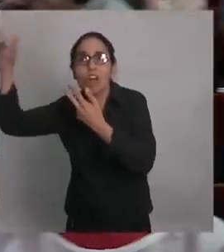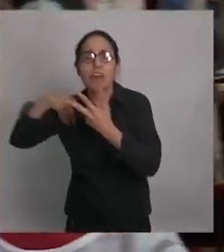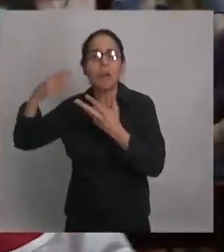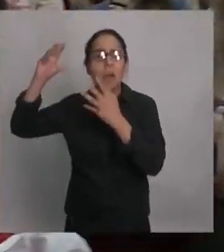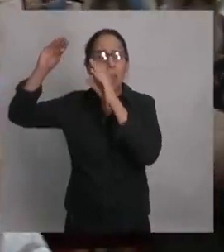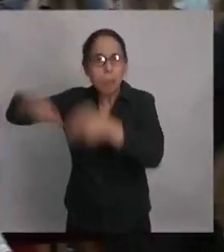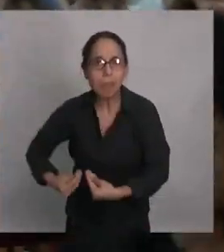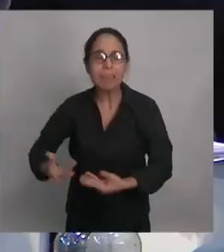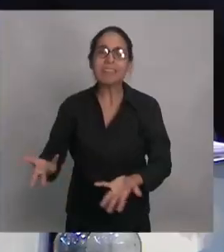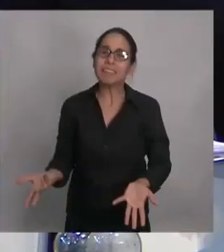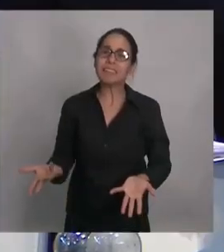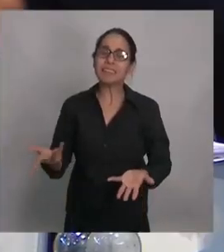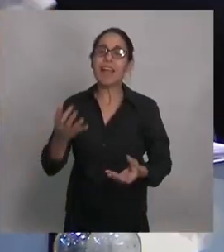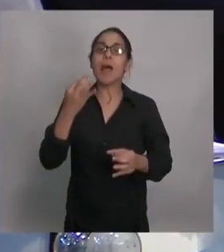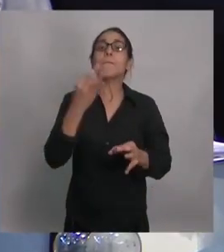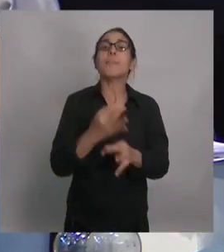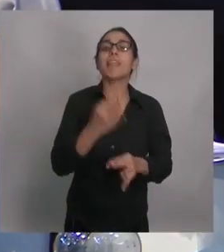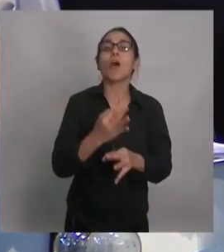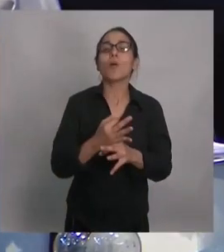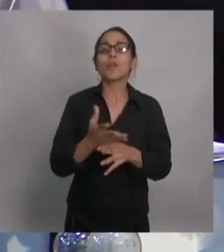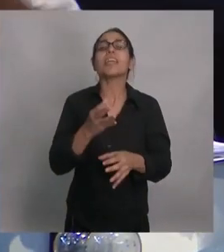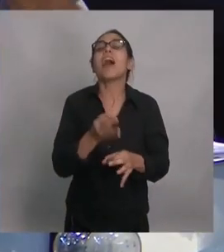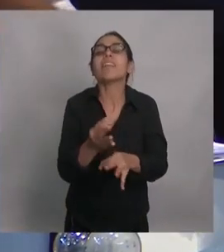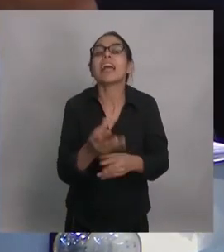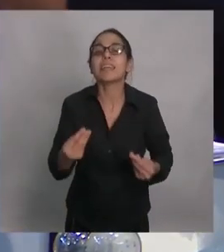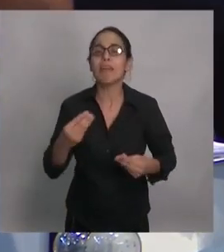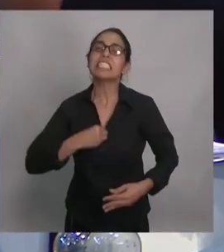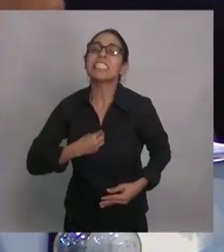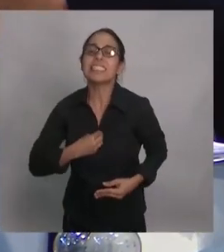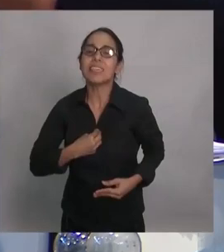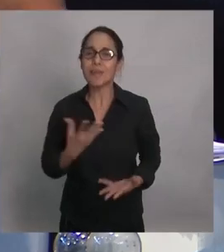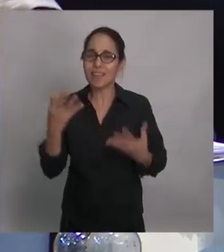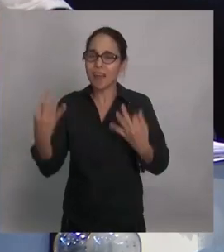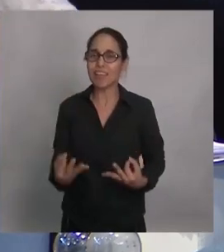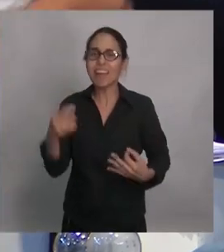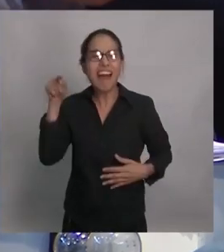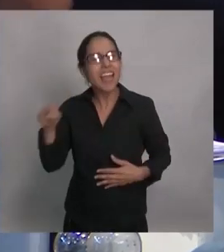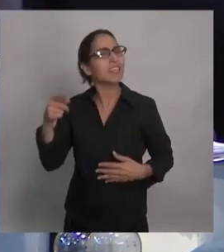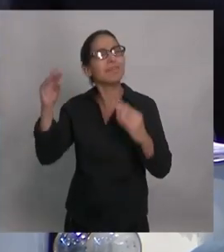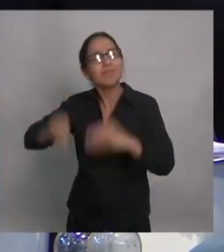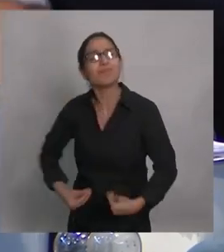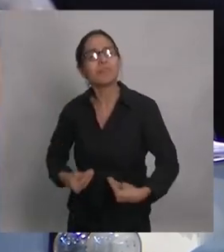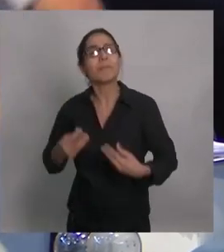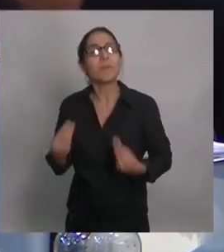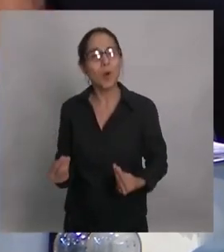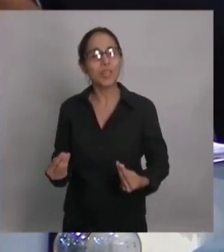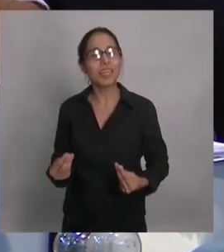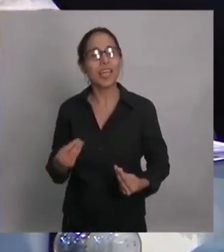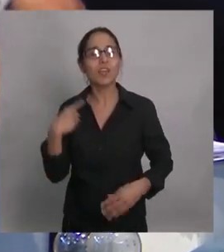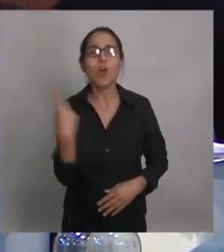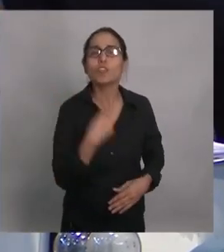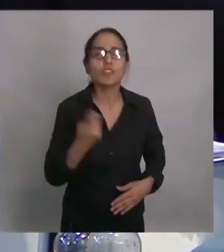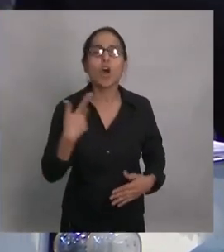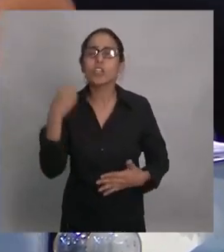Ahí es cuando perdemos la pedagogía de la sensibilidad. y ahí es cuando dejamos de pensar cómo resolver el problema de los